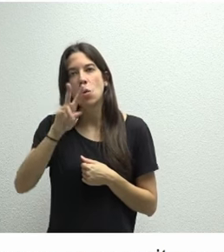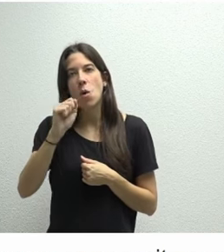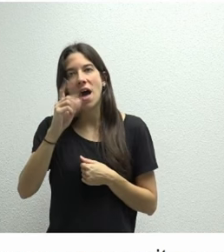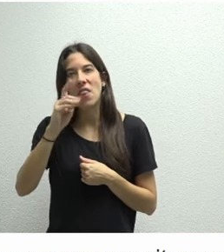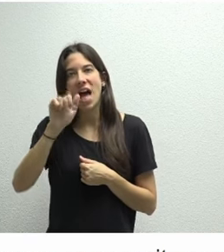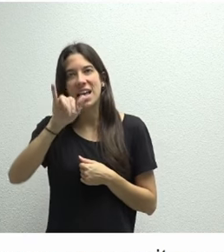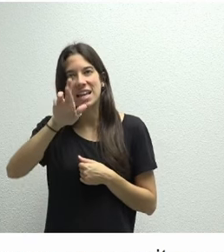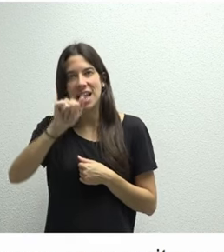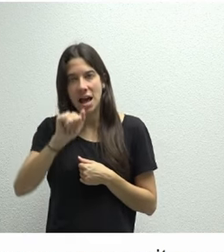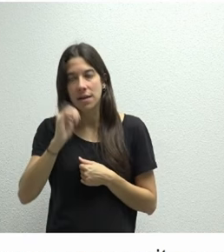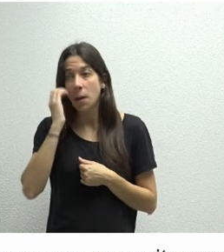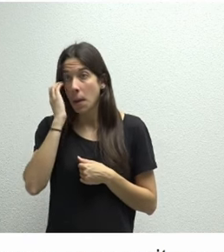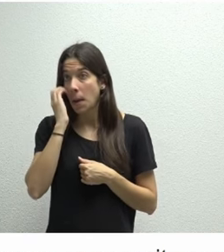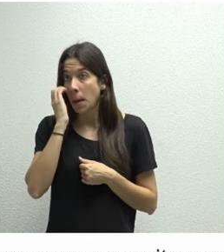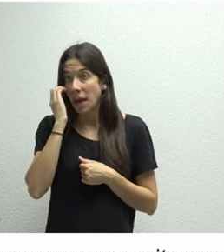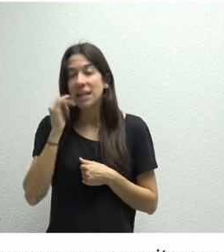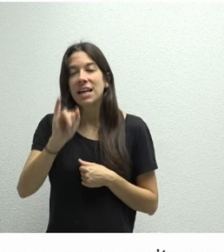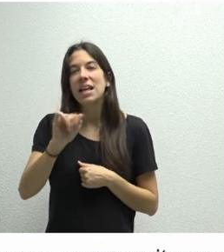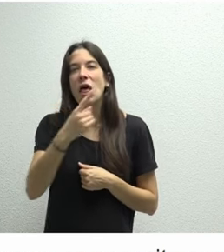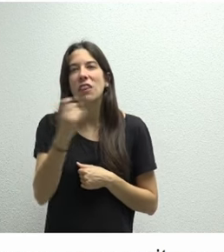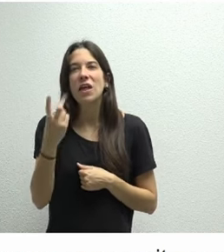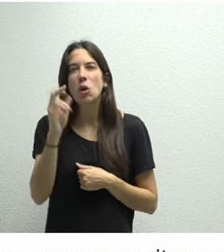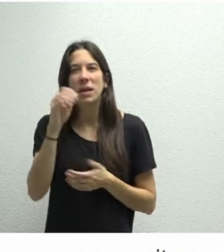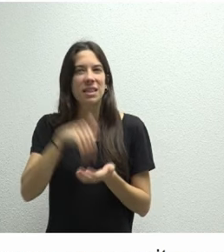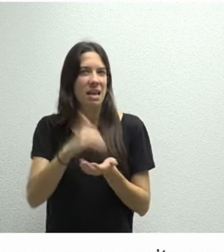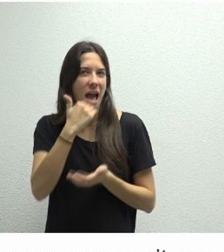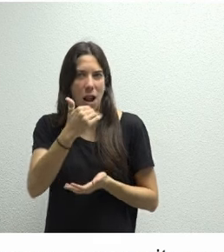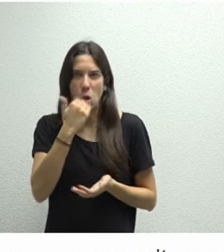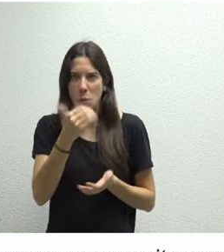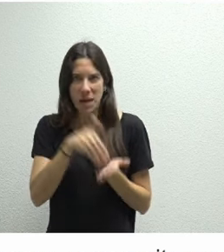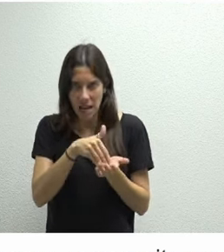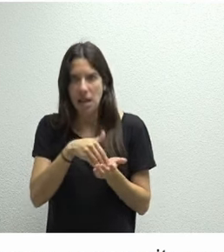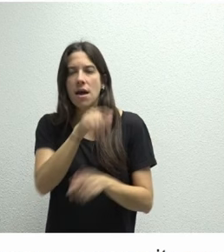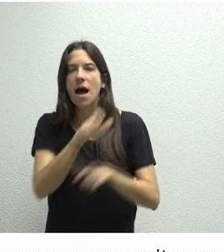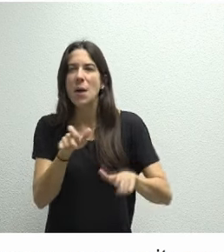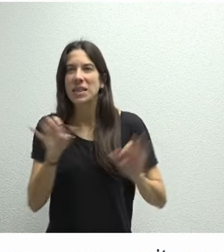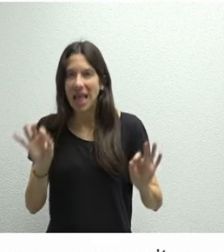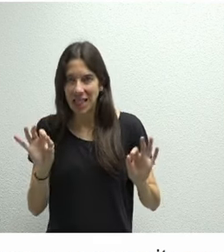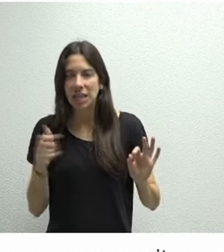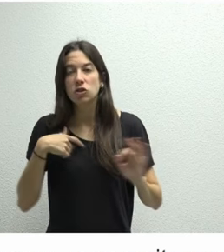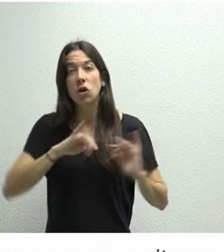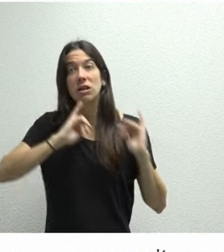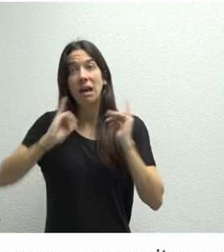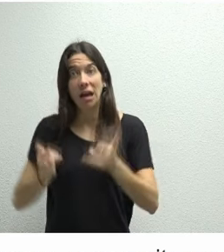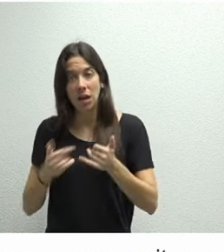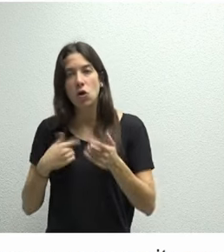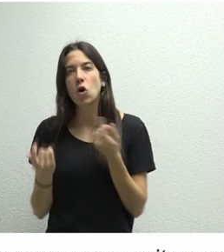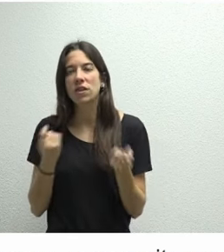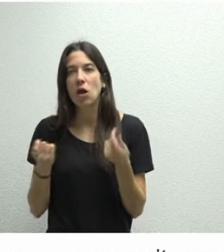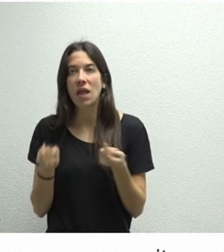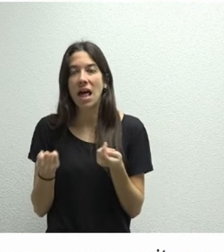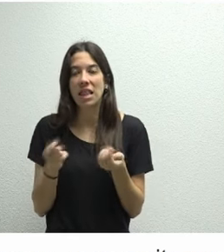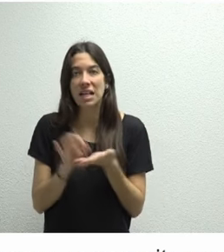Perdón 12 tantos mil habitantes eh Y donde yo cuando llegué como coordinadora del servicio Me encontré con entidades